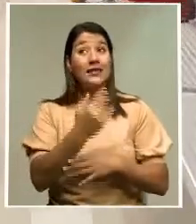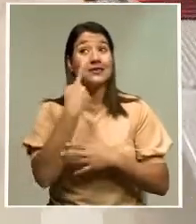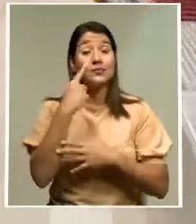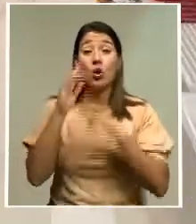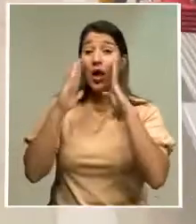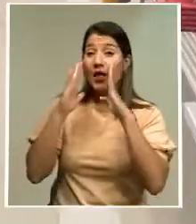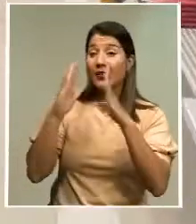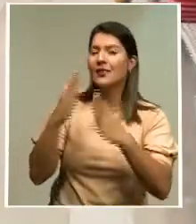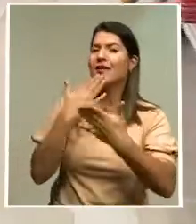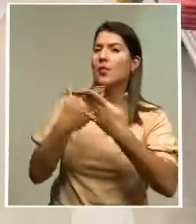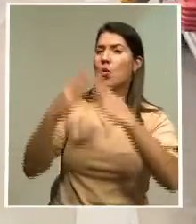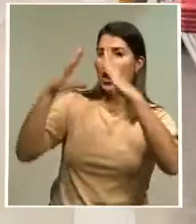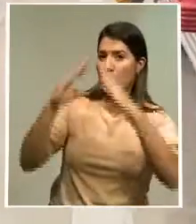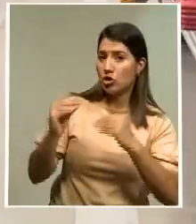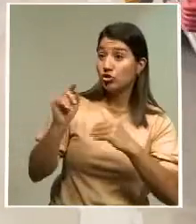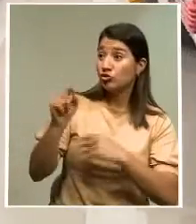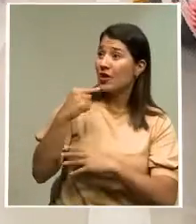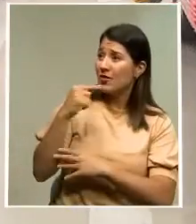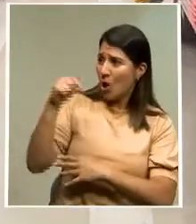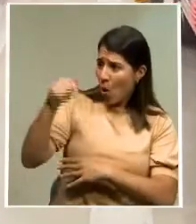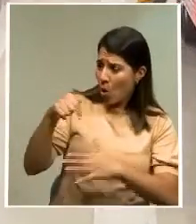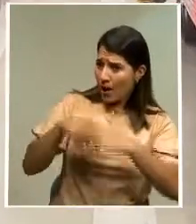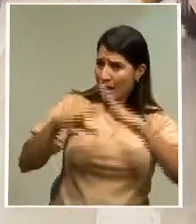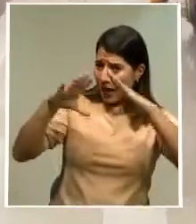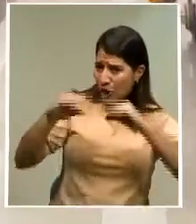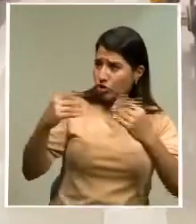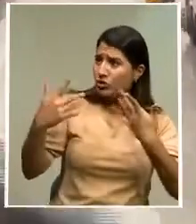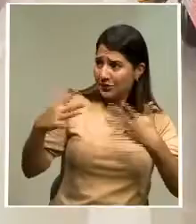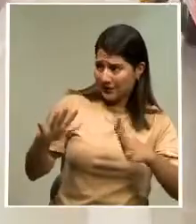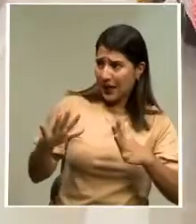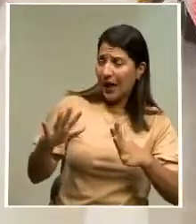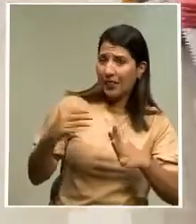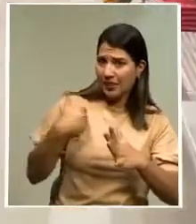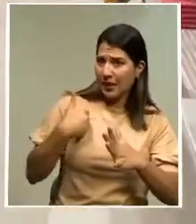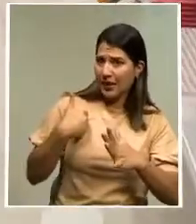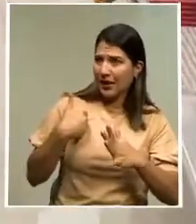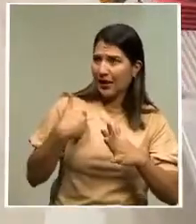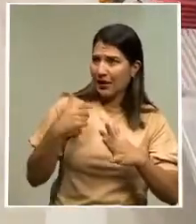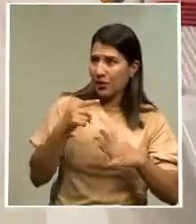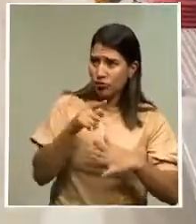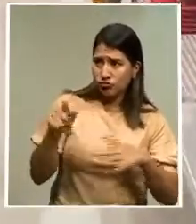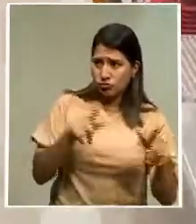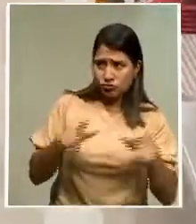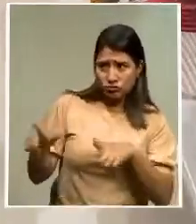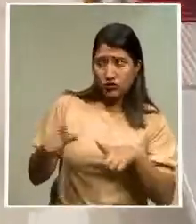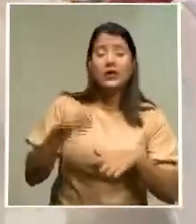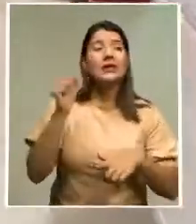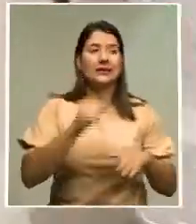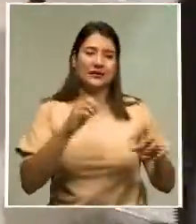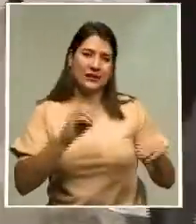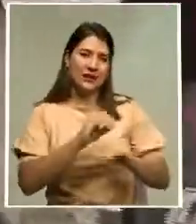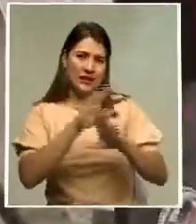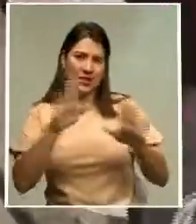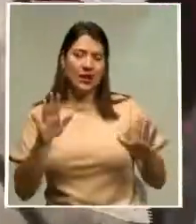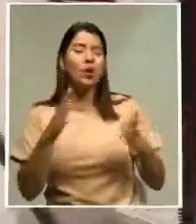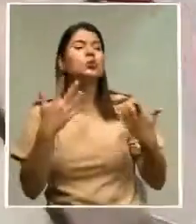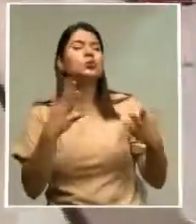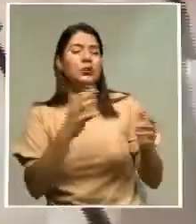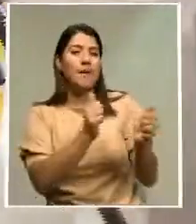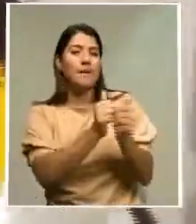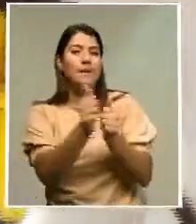decían que para esta noche incluso ya se mantienen operativos disponibles. Claro. Como ya es conocido de la mayoría de las